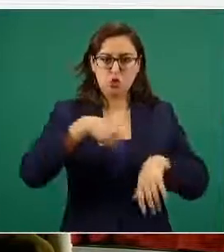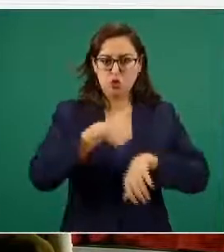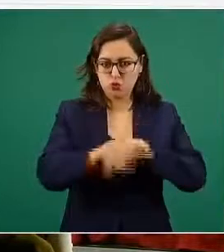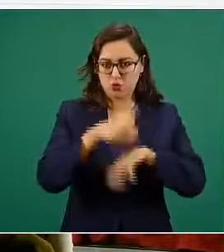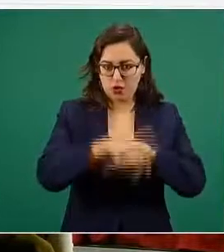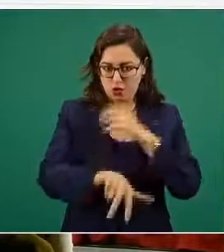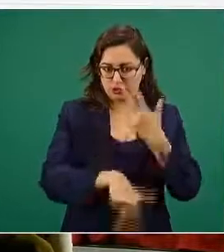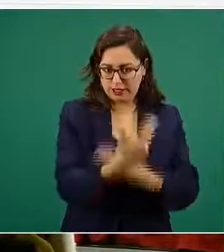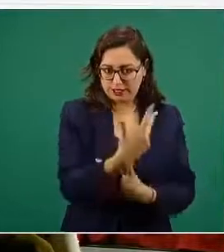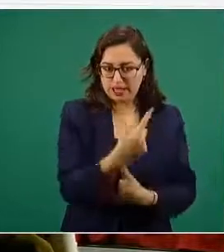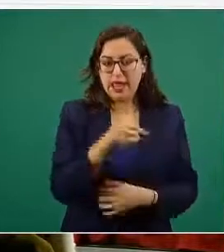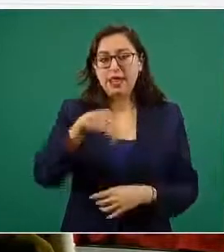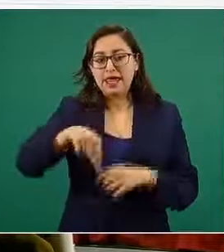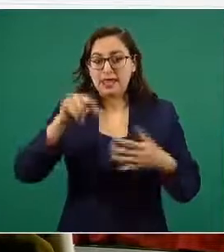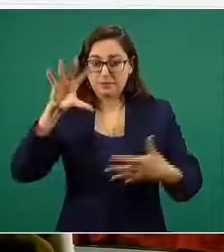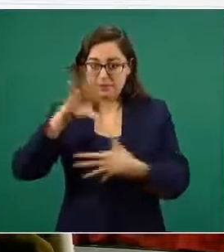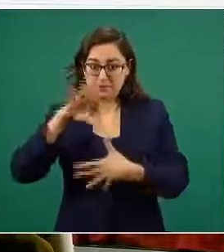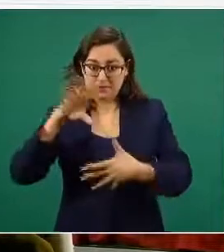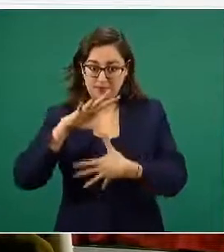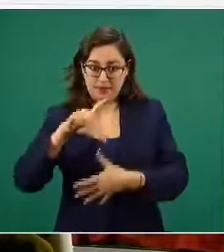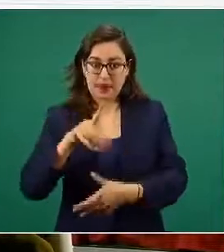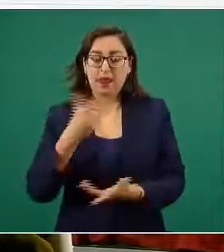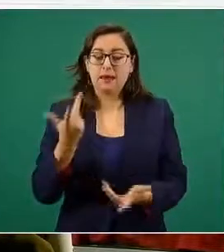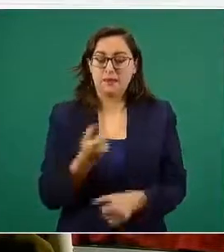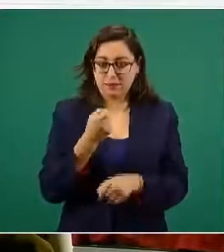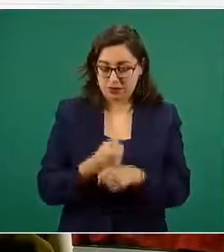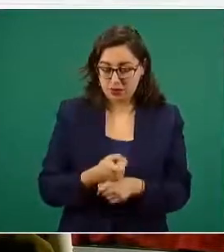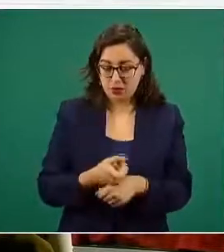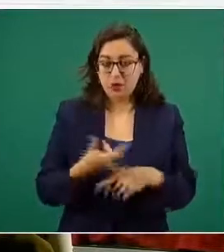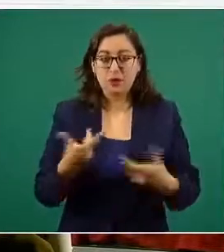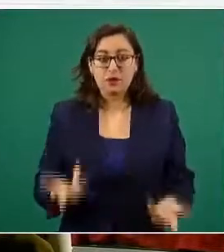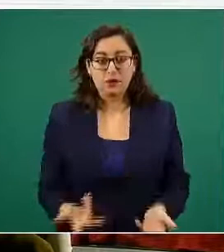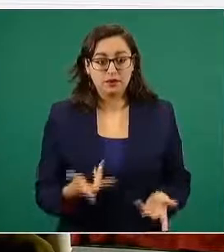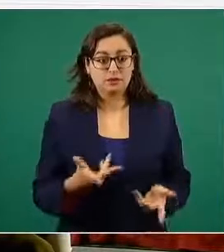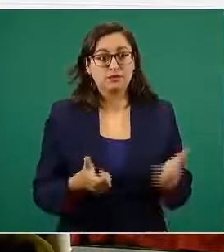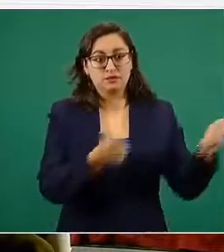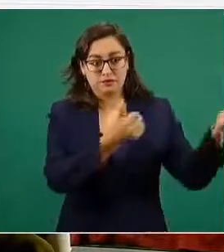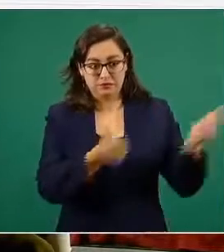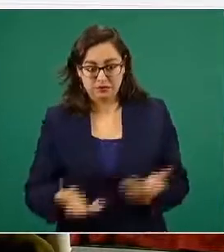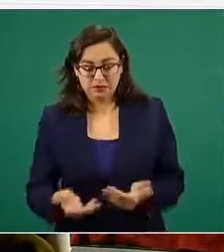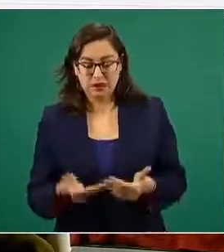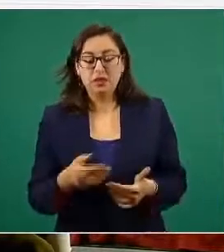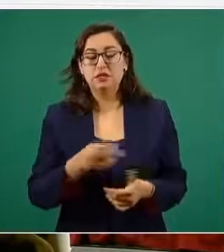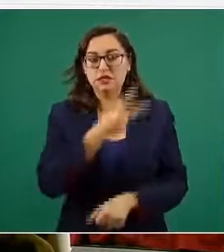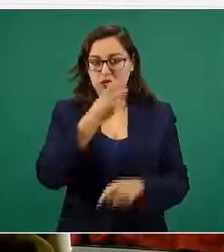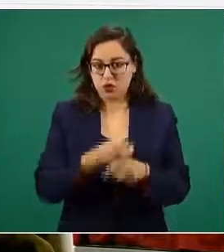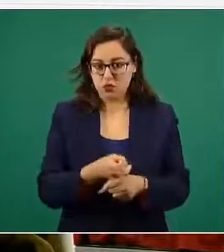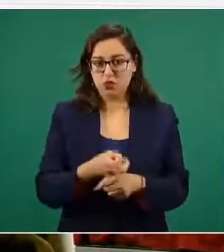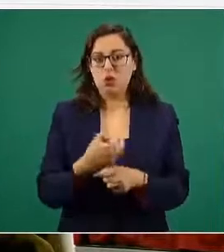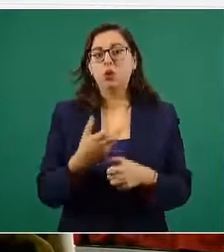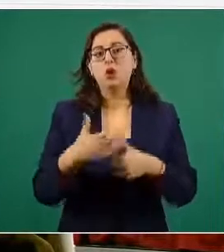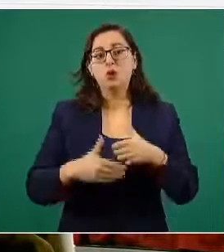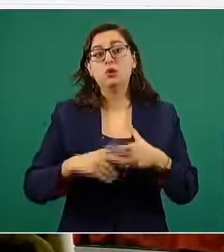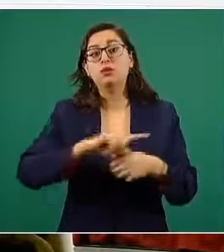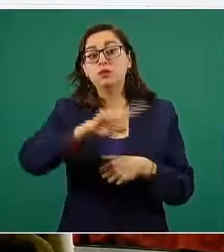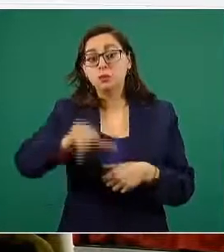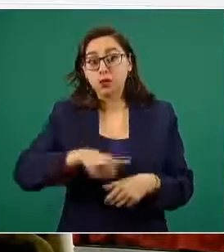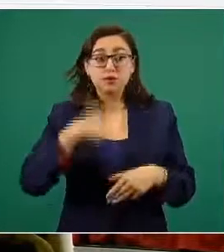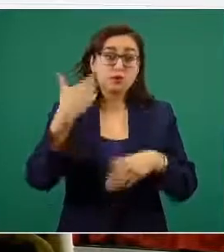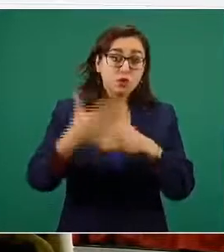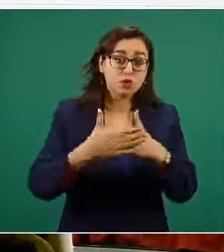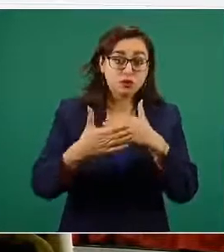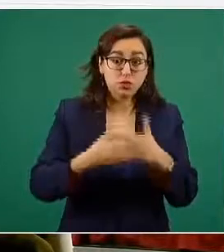más de 53,000 vacunas y a partir de la siguiente semana 436,000 que recibiremos de manera continua,